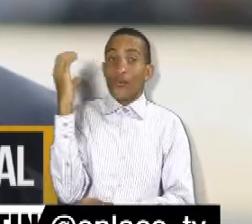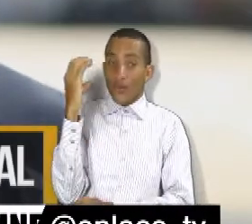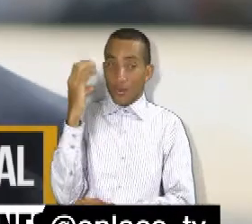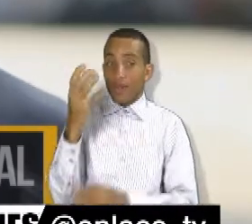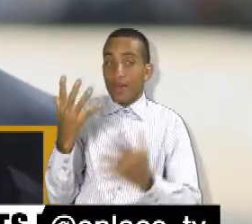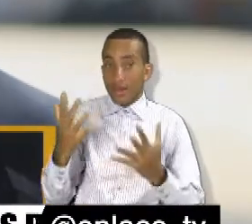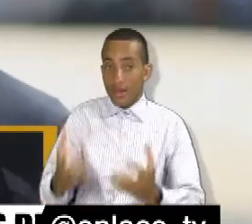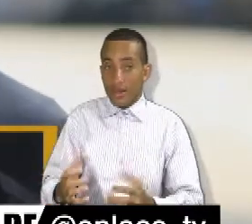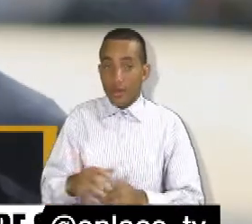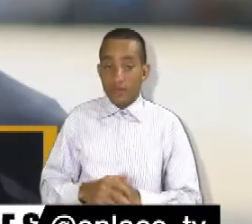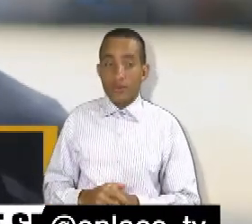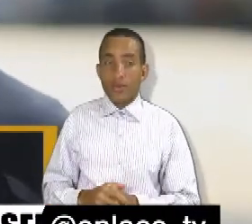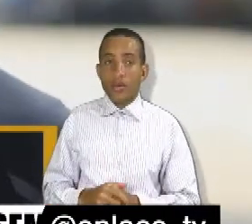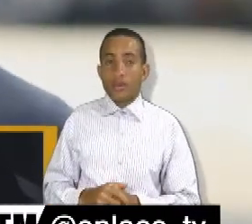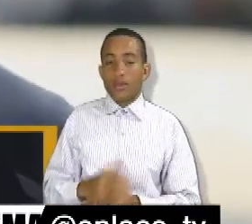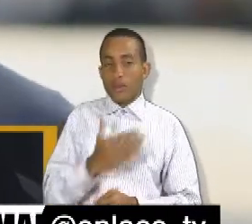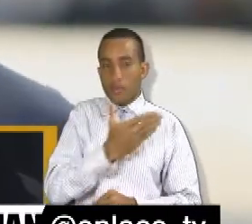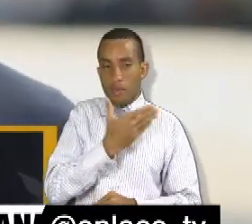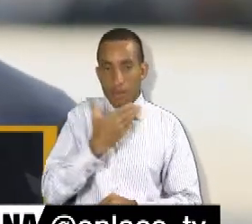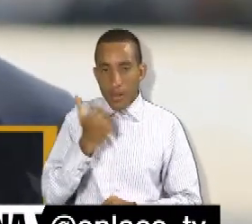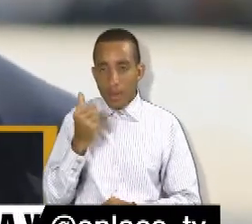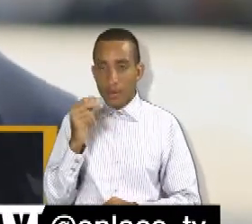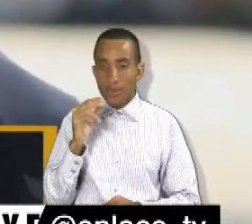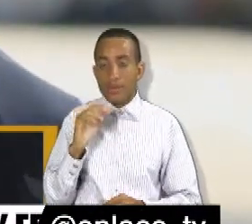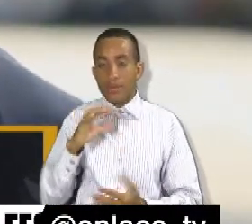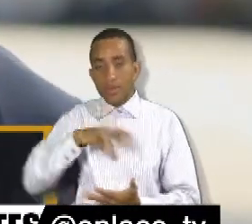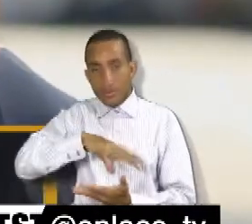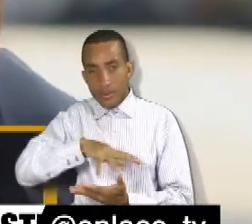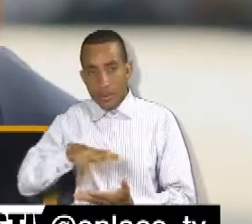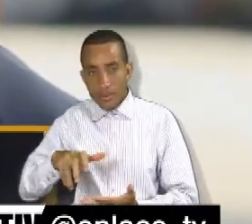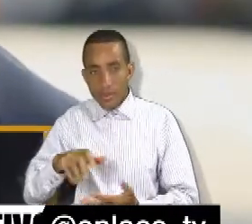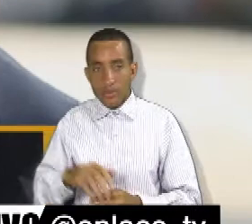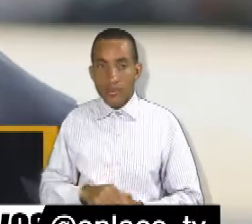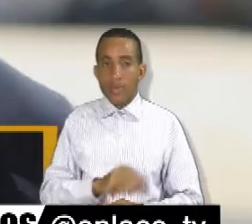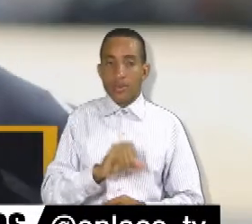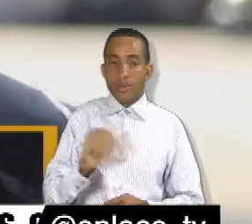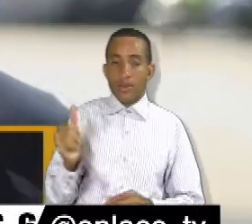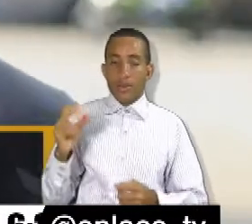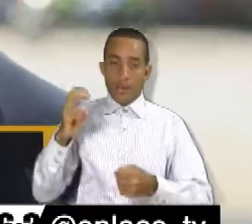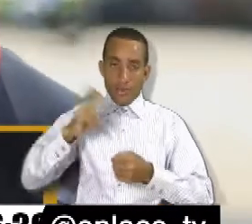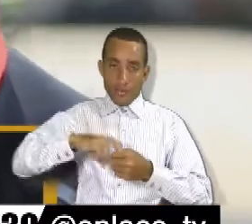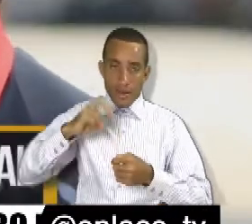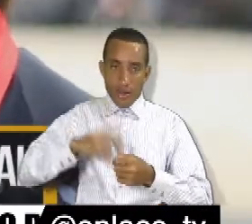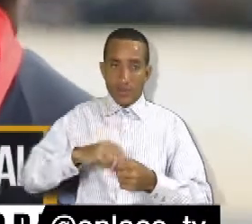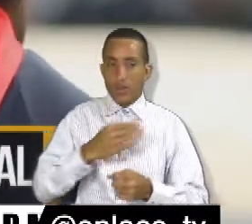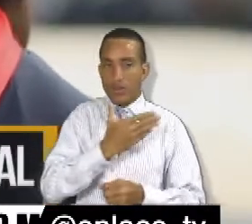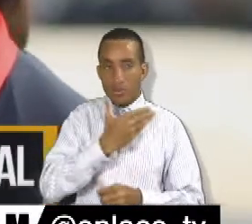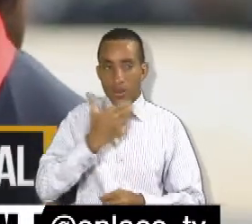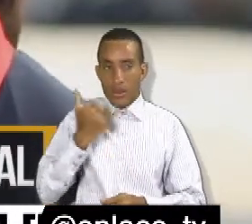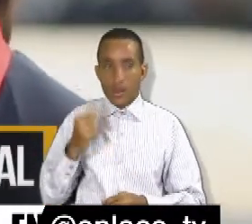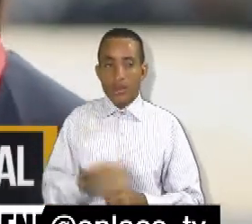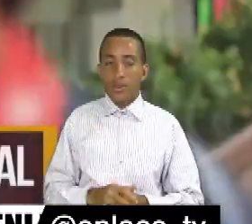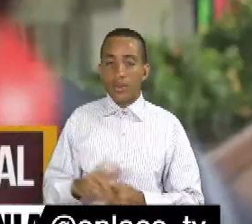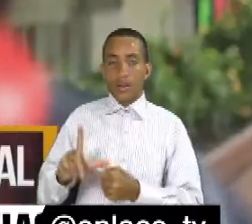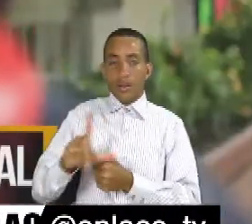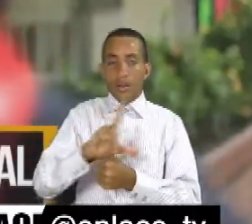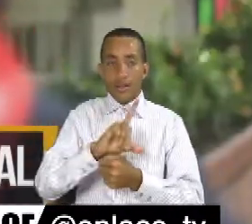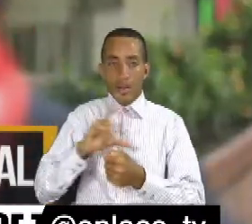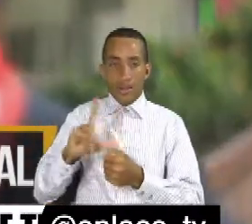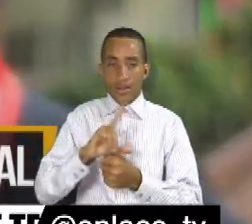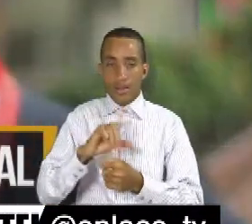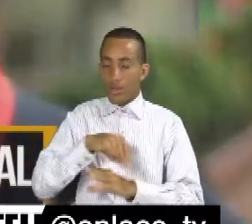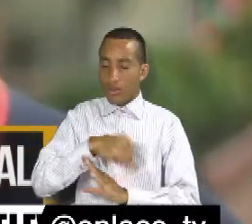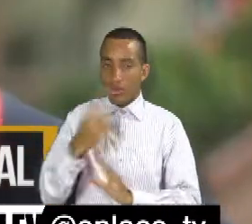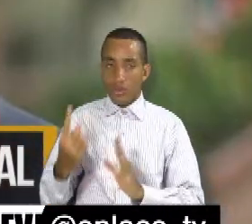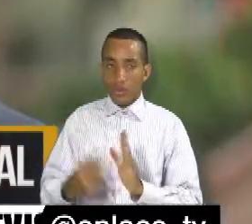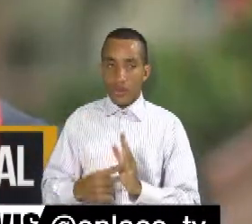triunfos, ser la mejor a nivel Santander y a nivel de la federación, en todas las ligas, todo. Las competencias